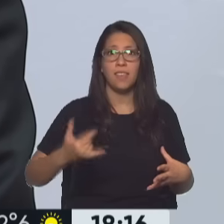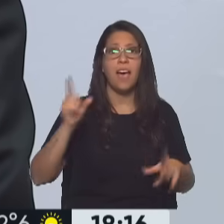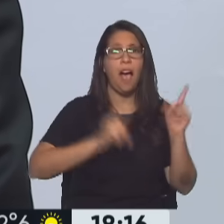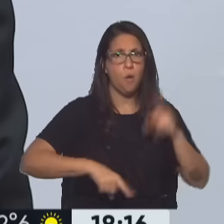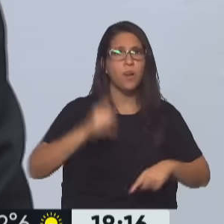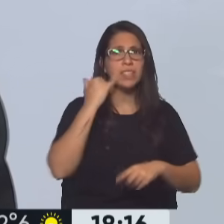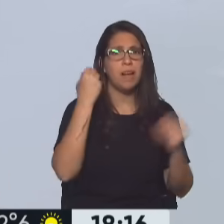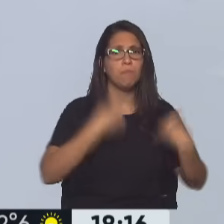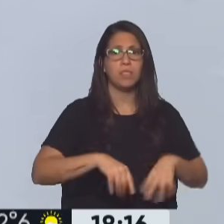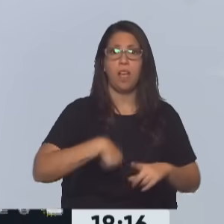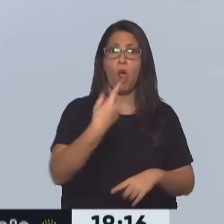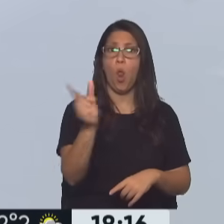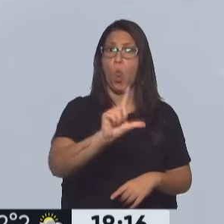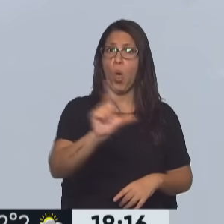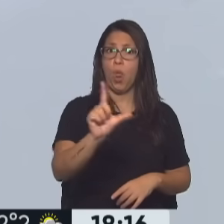estamos poniendo en marcha.